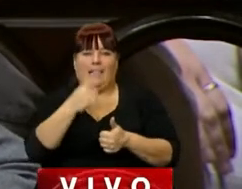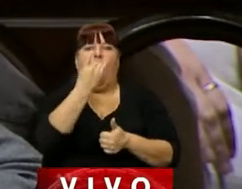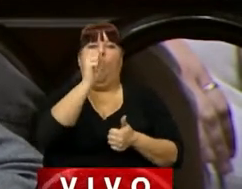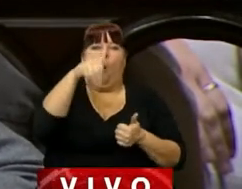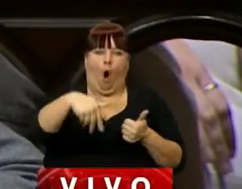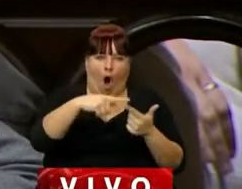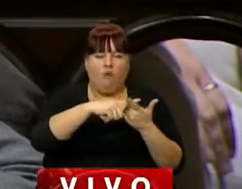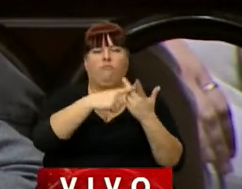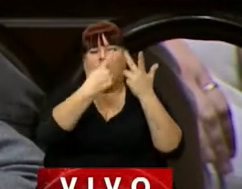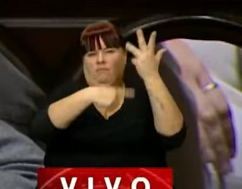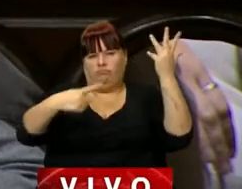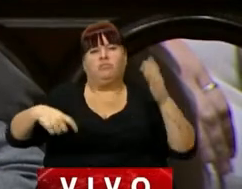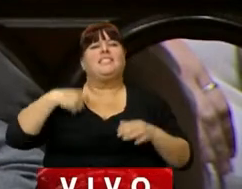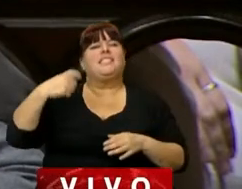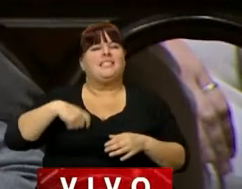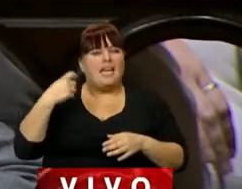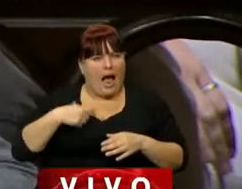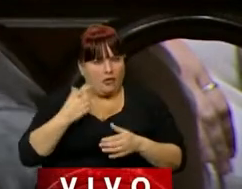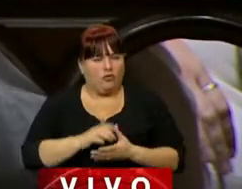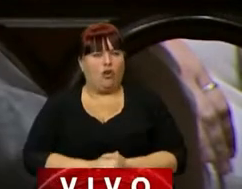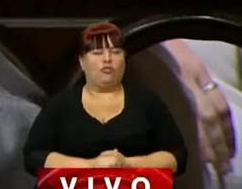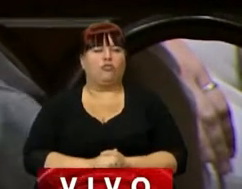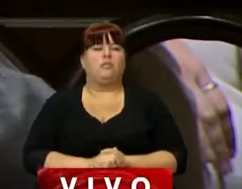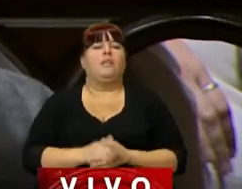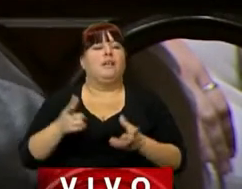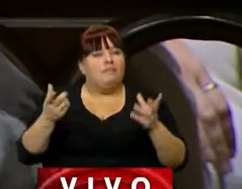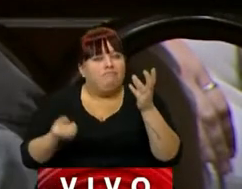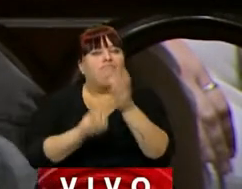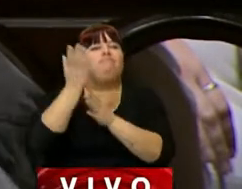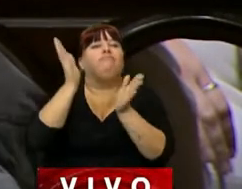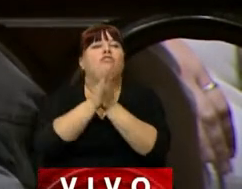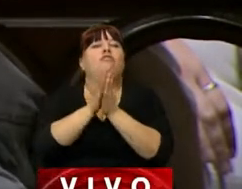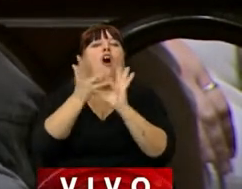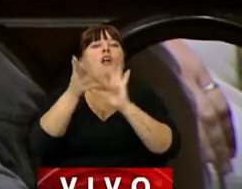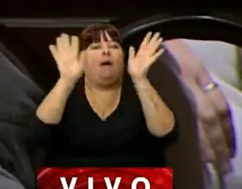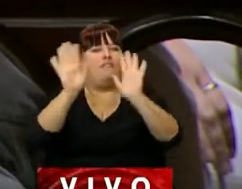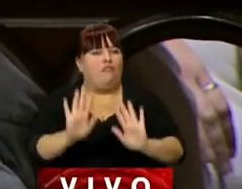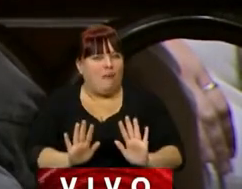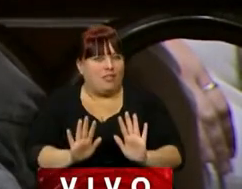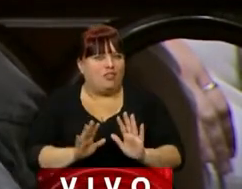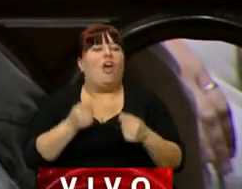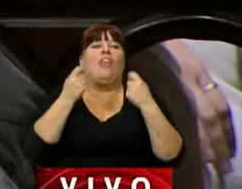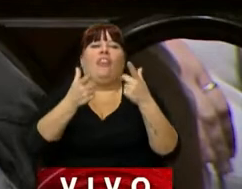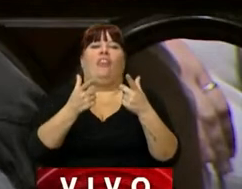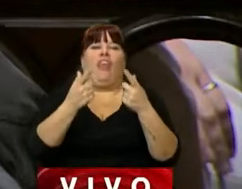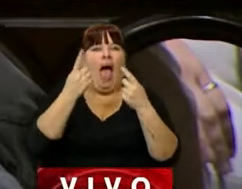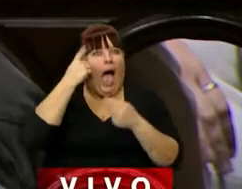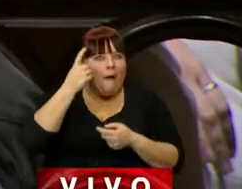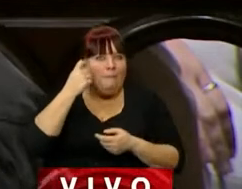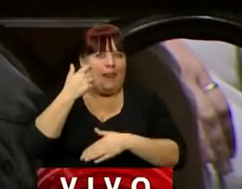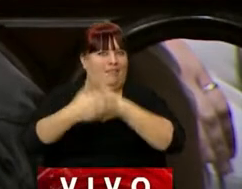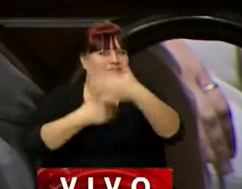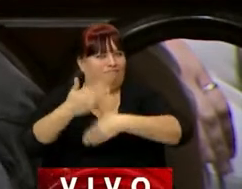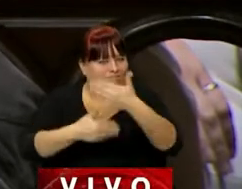UOM, de muchos sindicatos, constituyen la trama de formación, de generación de